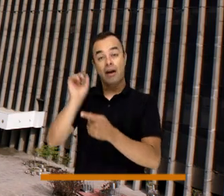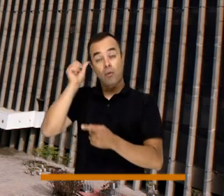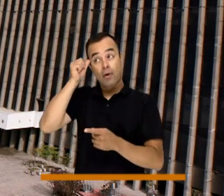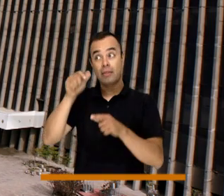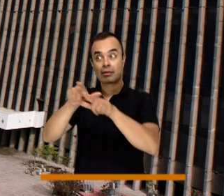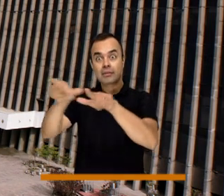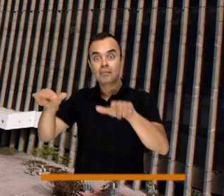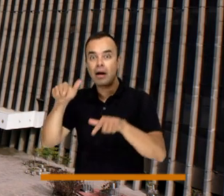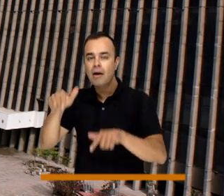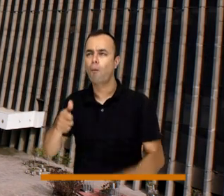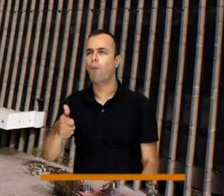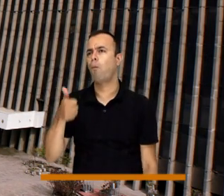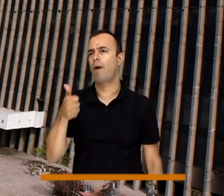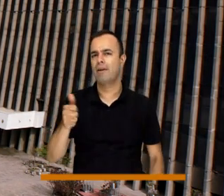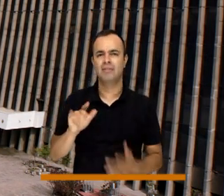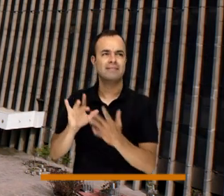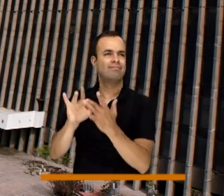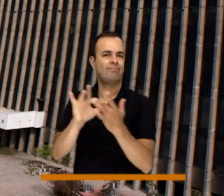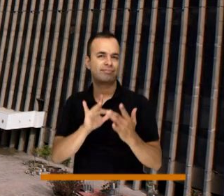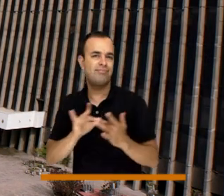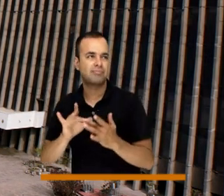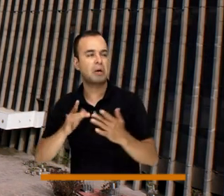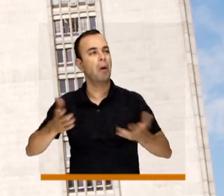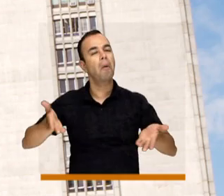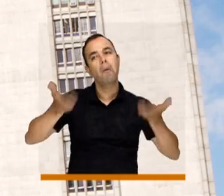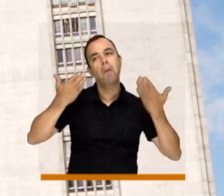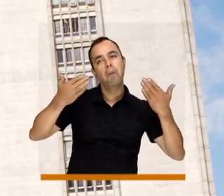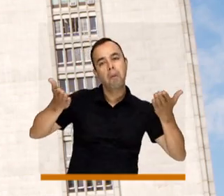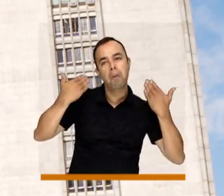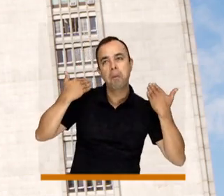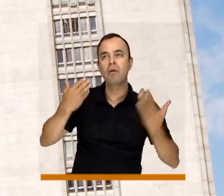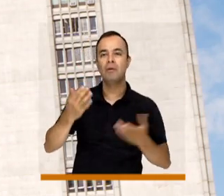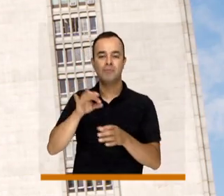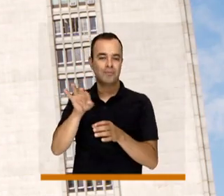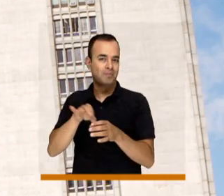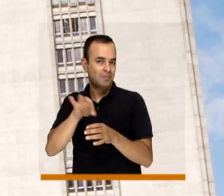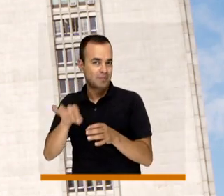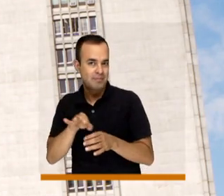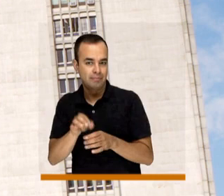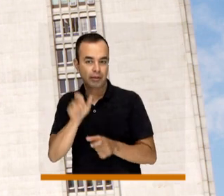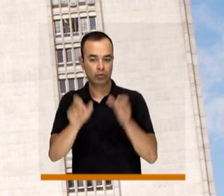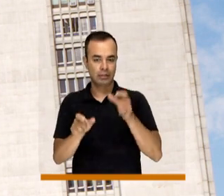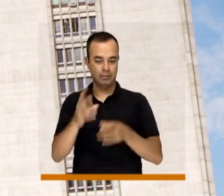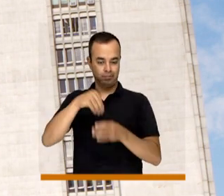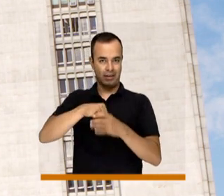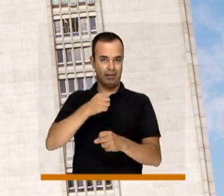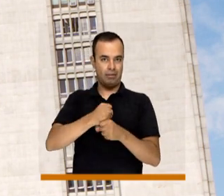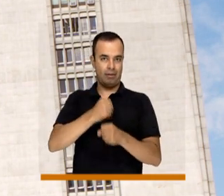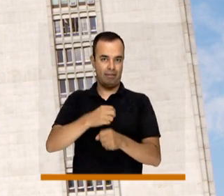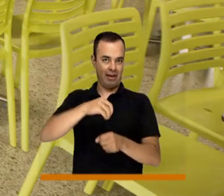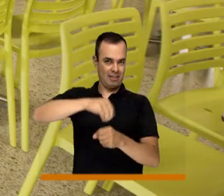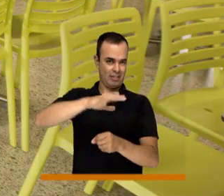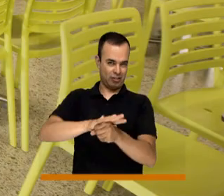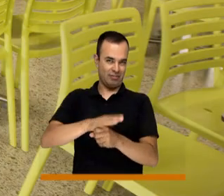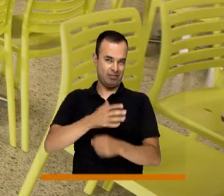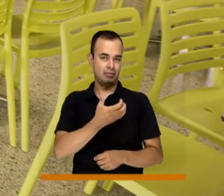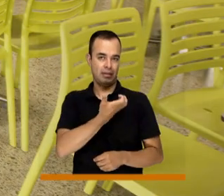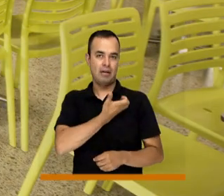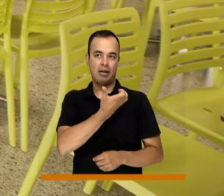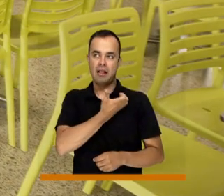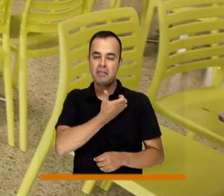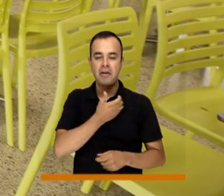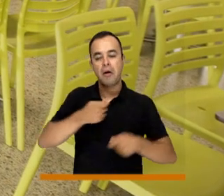un espacio para sentarse, para recibir el fresquito, para que nuestros empleados del distrito puedan calentar